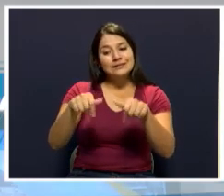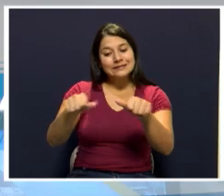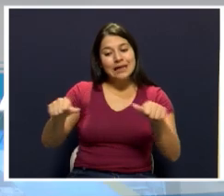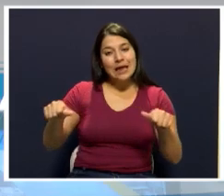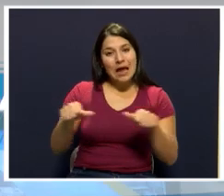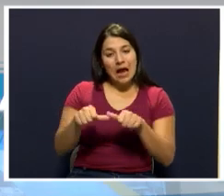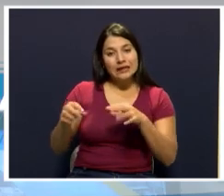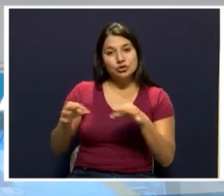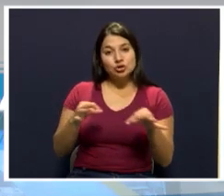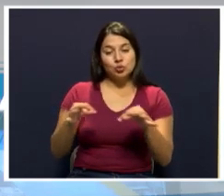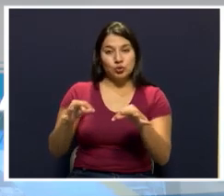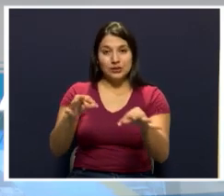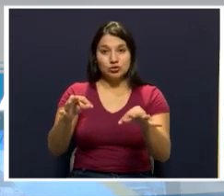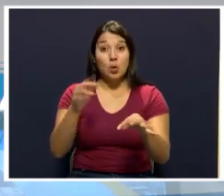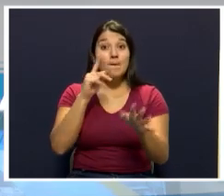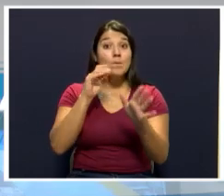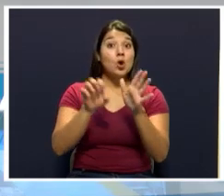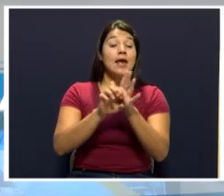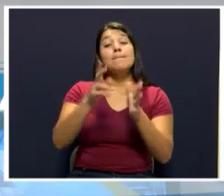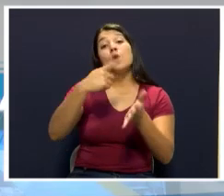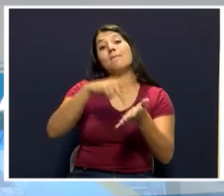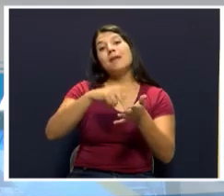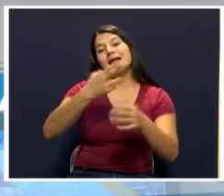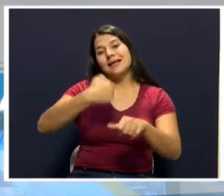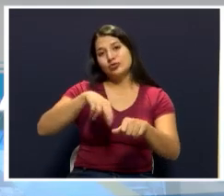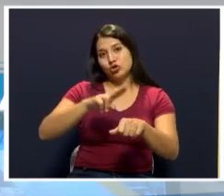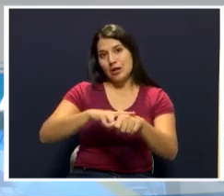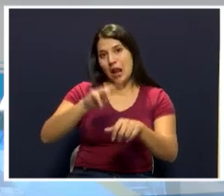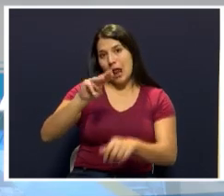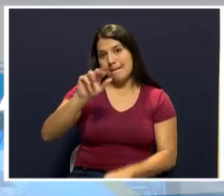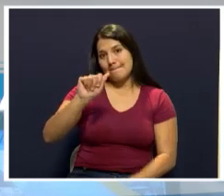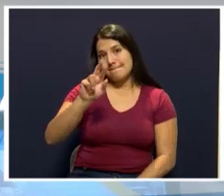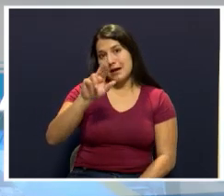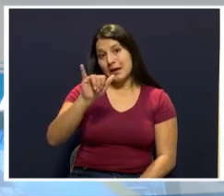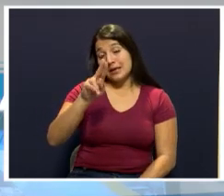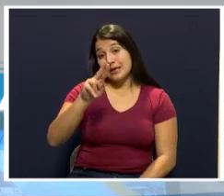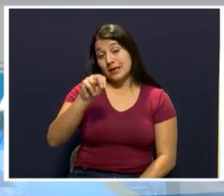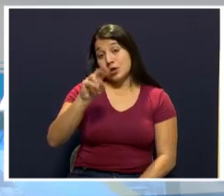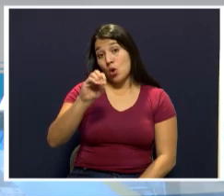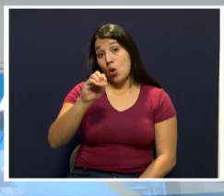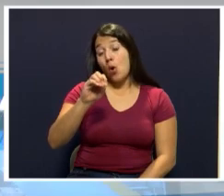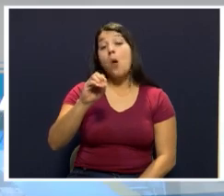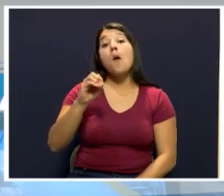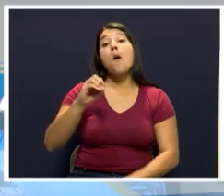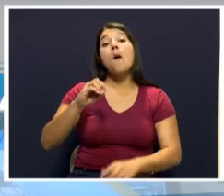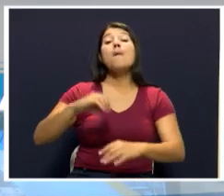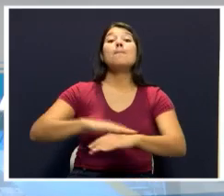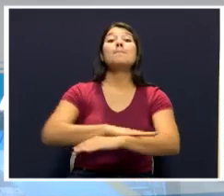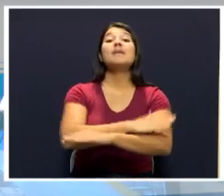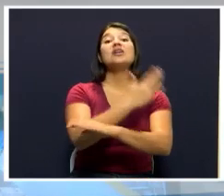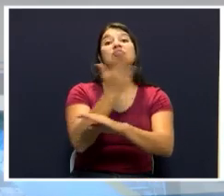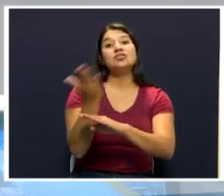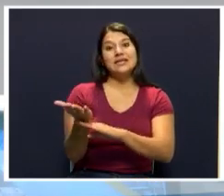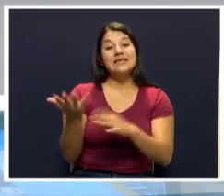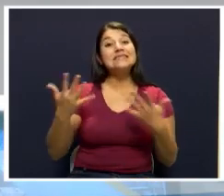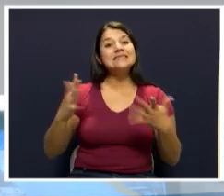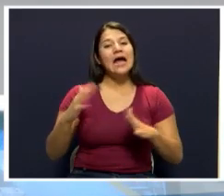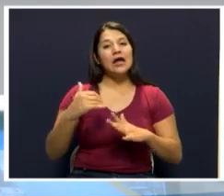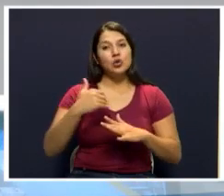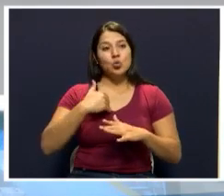En el caso concreto del Parque Nacional Marino Ballena, desde el cierre ya tuvieron que enviar de regreso a sus casas